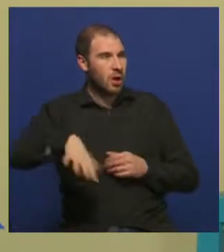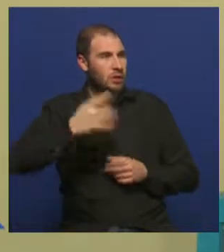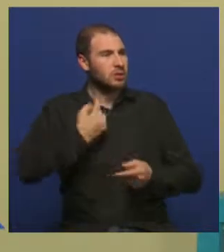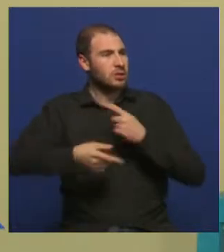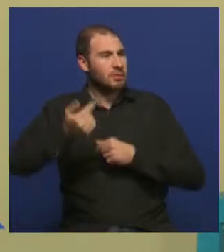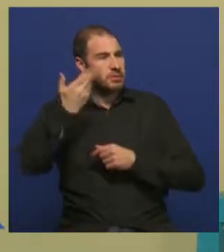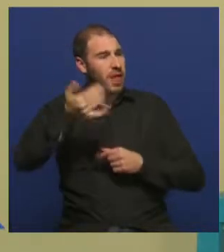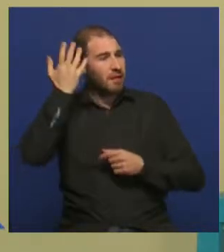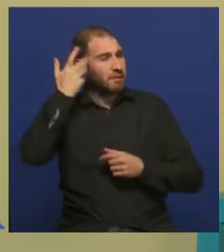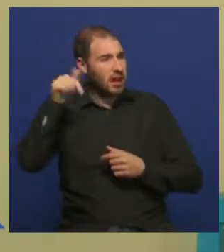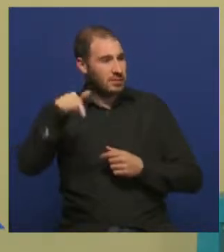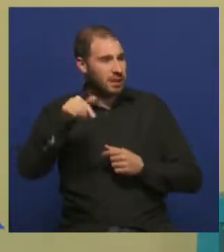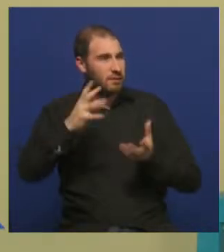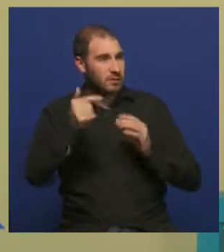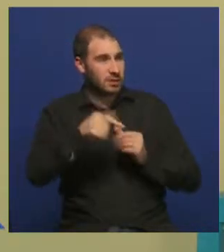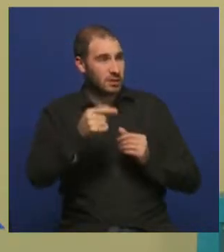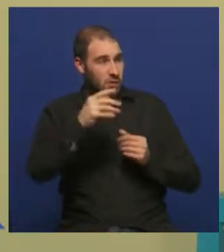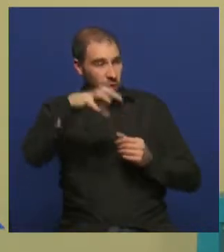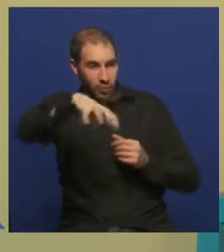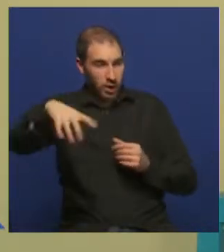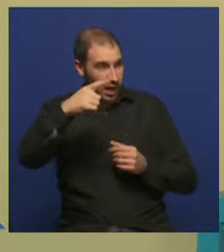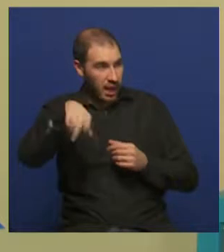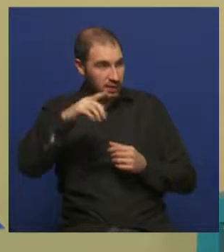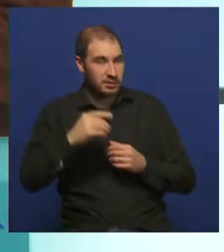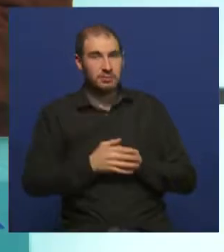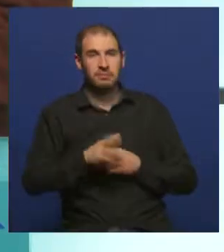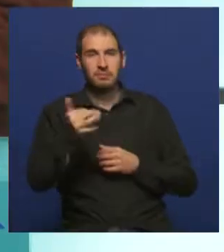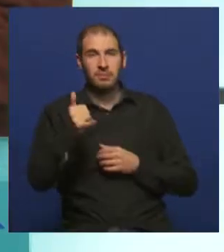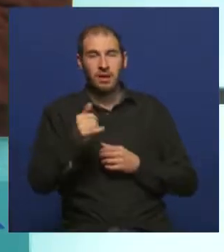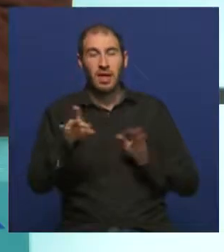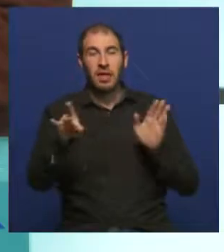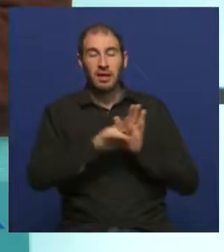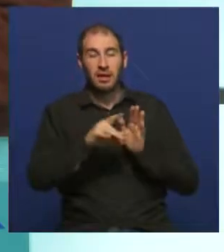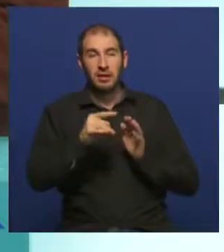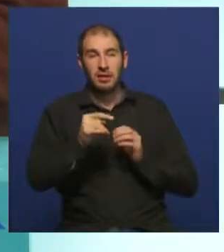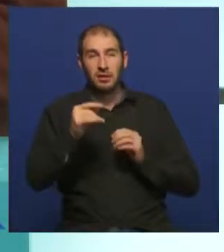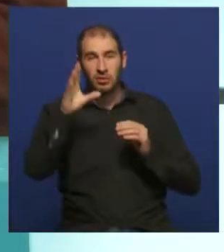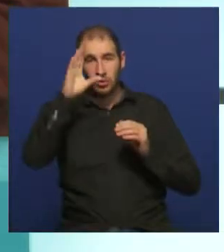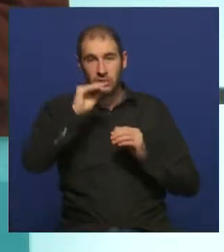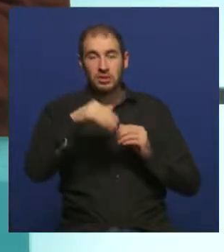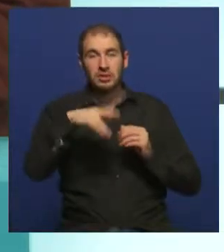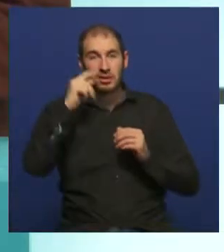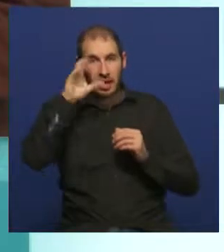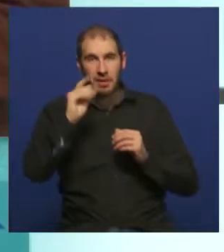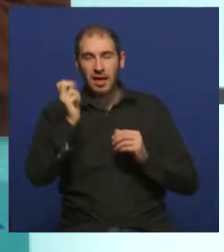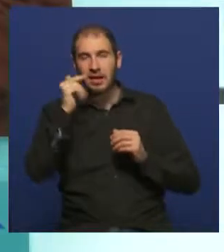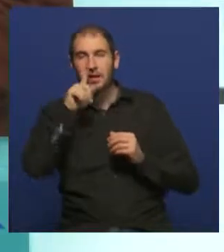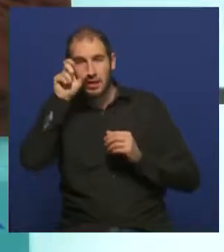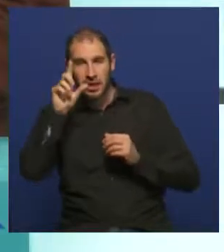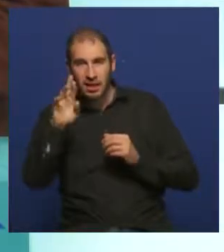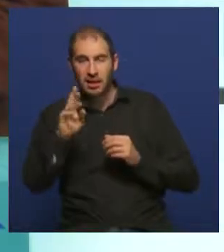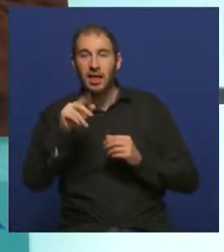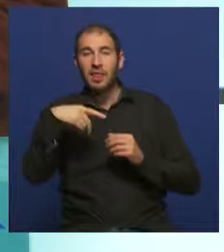de los franceses, ¿no?, que utilizaban esto en sus colonias, ¿no? Me gustaría que profundices un poquito. Viene del decreto Noche y Niebla de Hitler, y después la